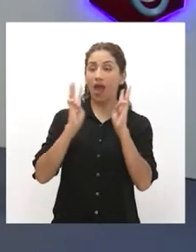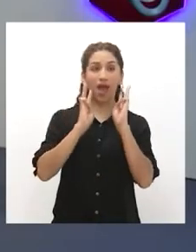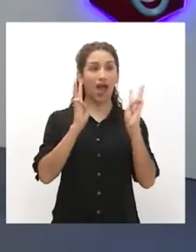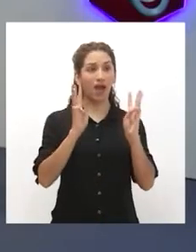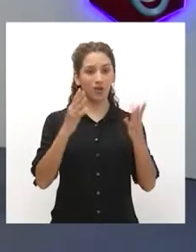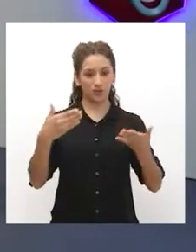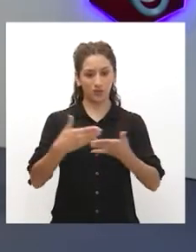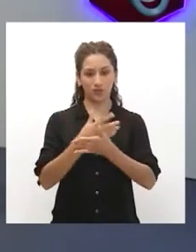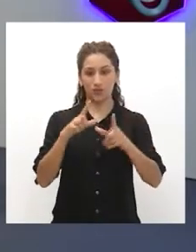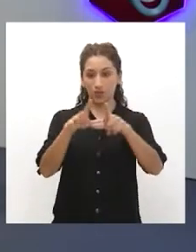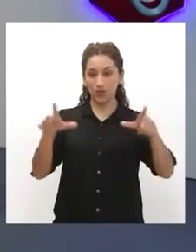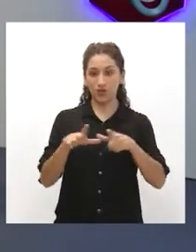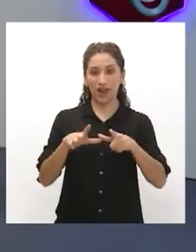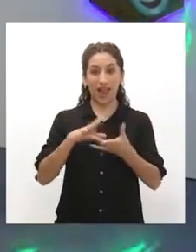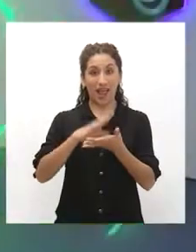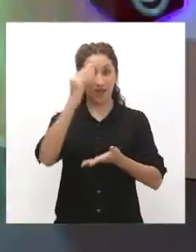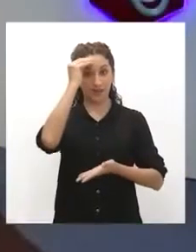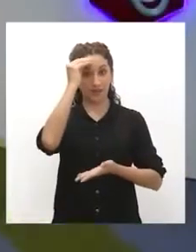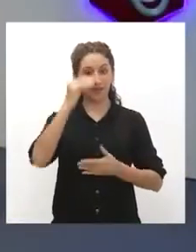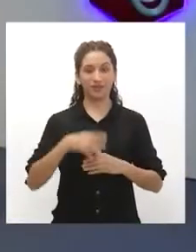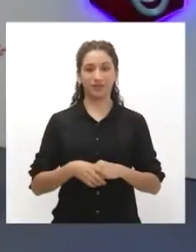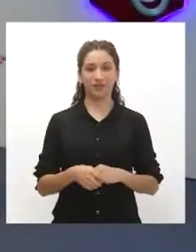¡Guau! ¡Un nuevo espacio para aprender!